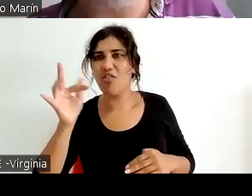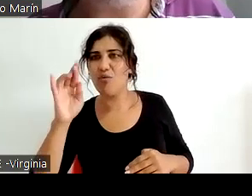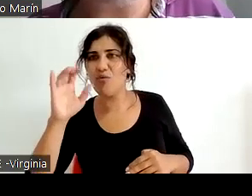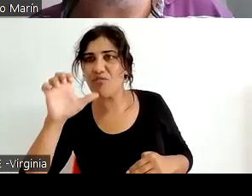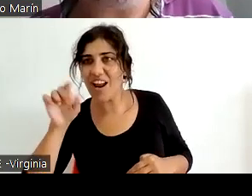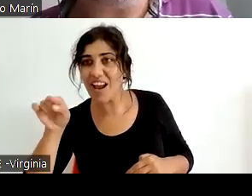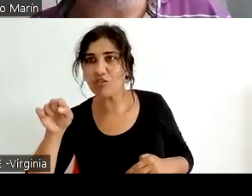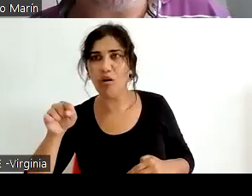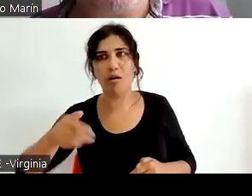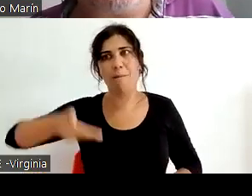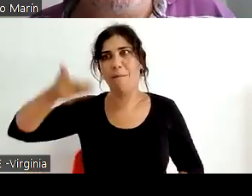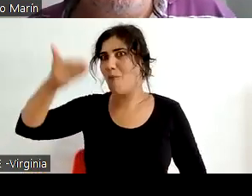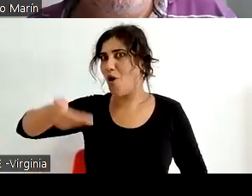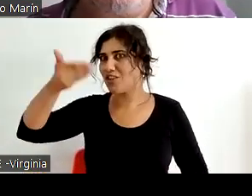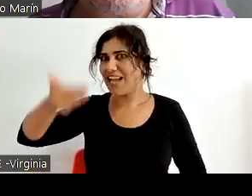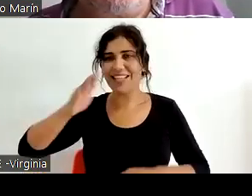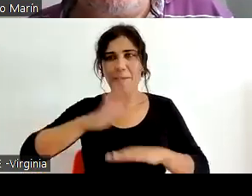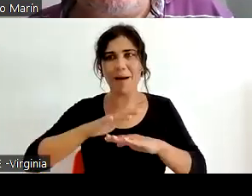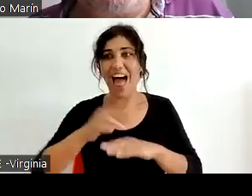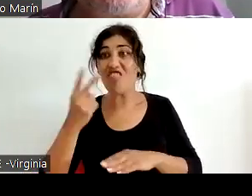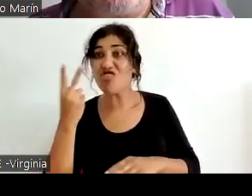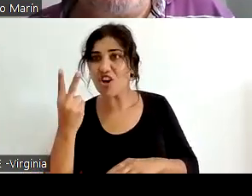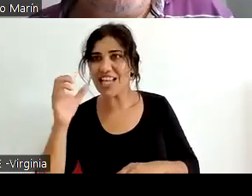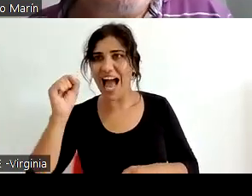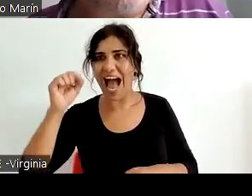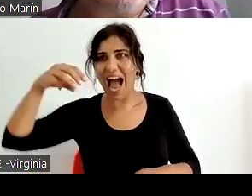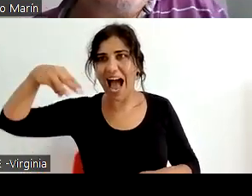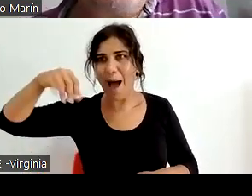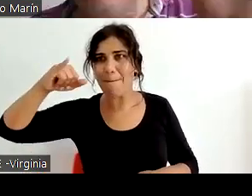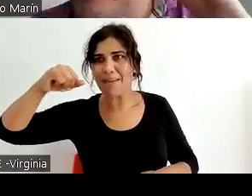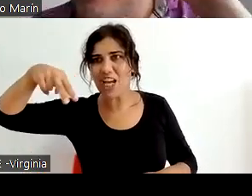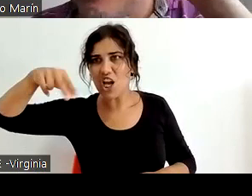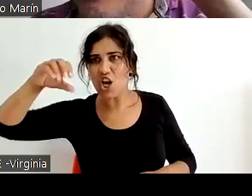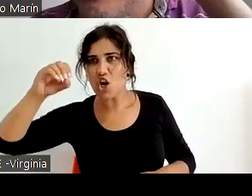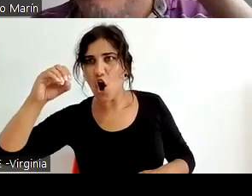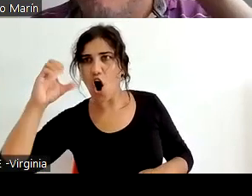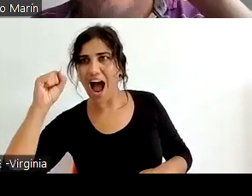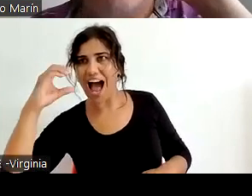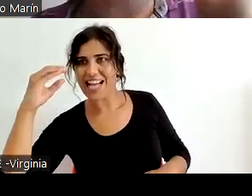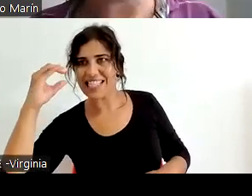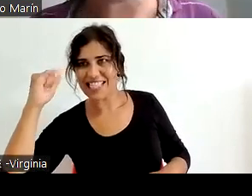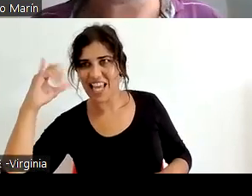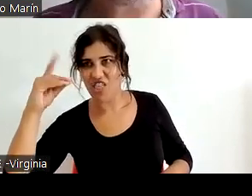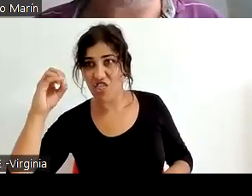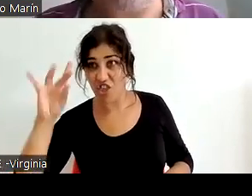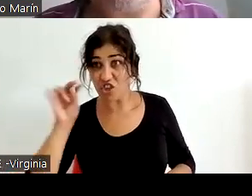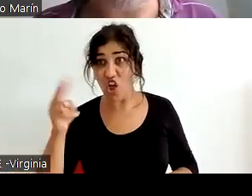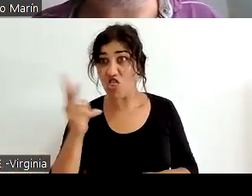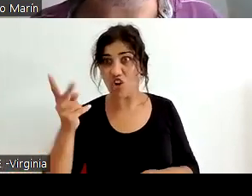dos de los aminoácidos que participan en las proteínas. Recordad que los aminoácidos